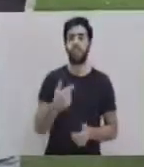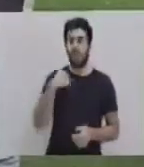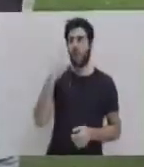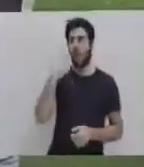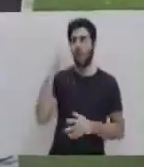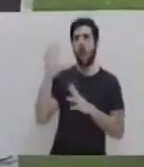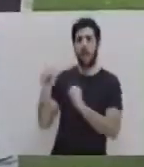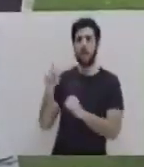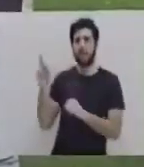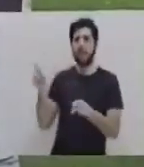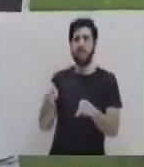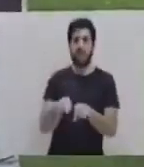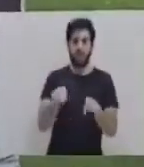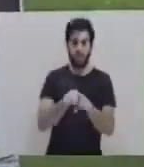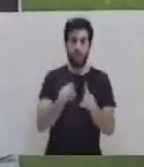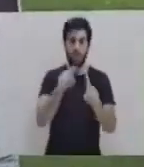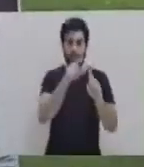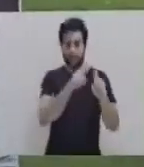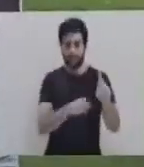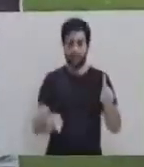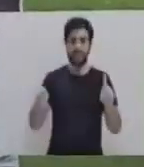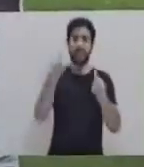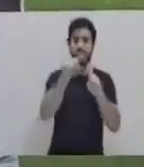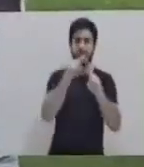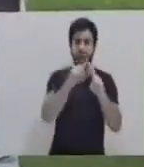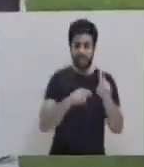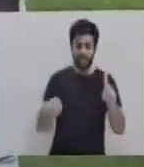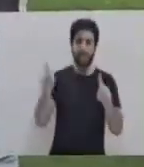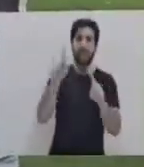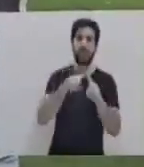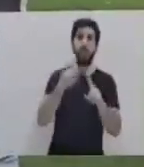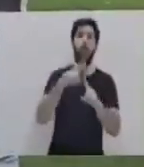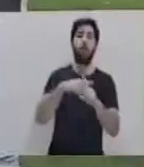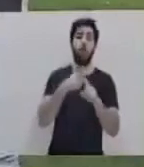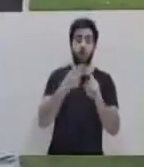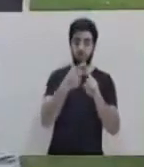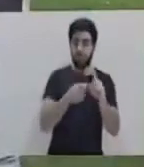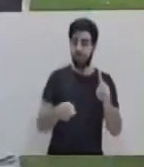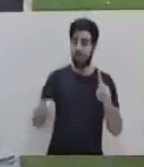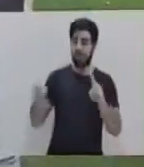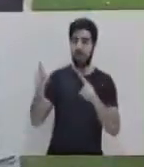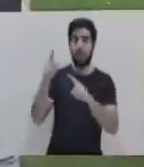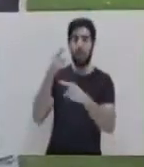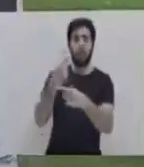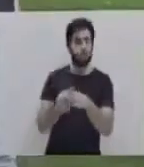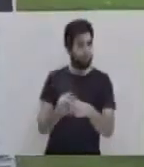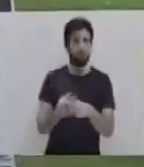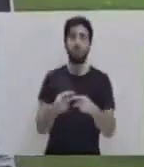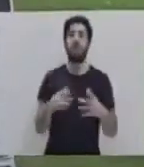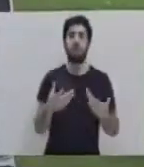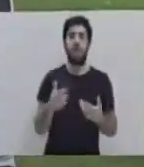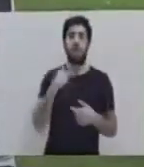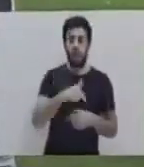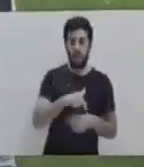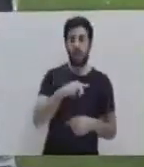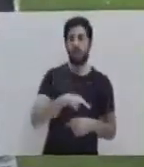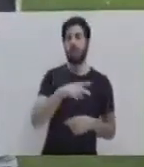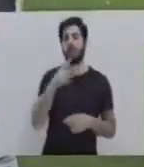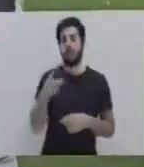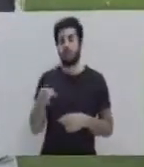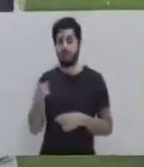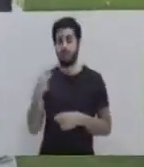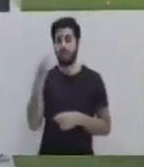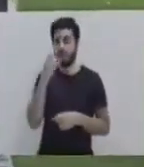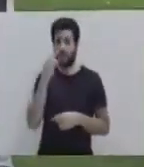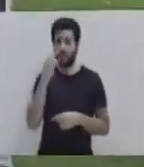es un ciclo, como usted lo decía, ¿verdad? Y pues cuando este ciclo se corta, es que se produce el fenómeno del niño y